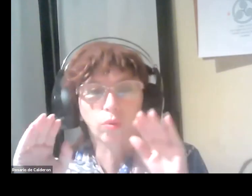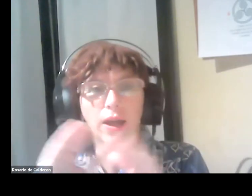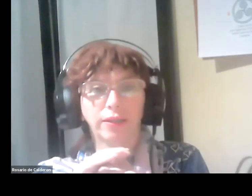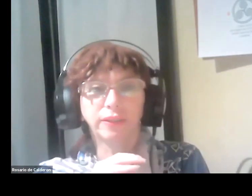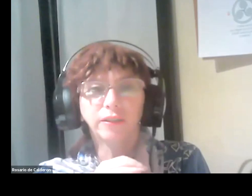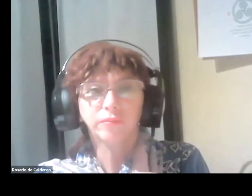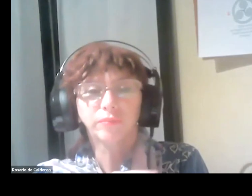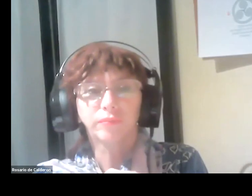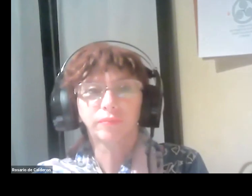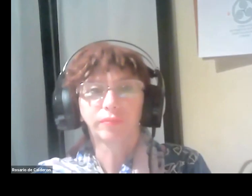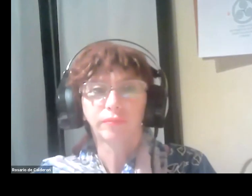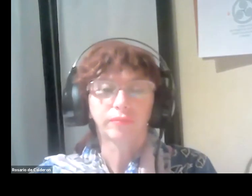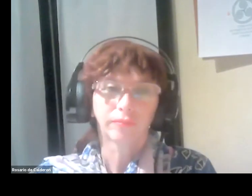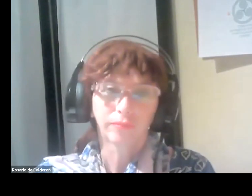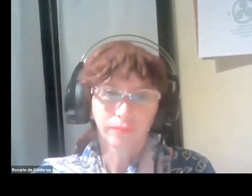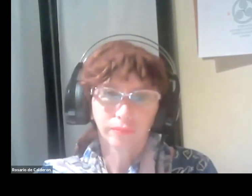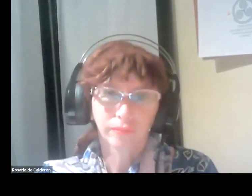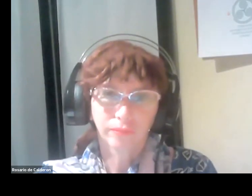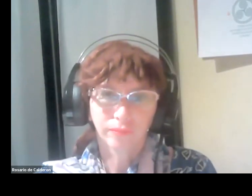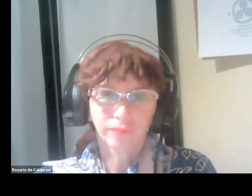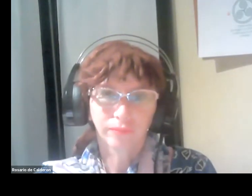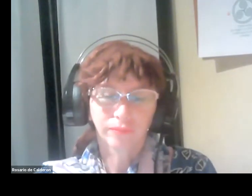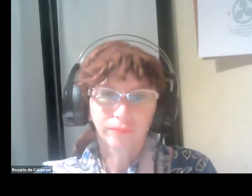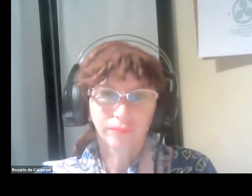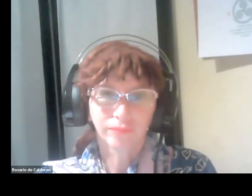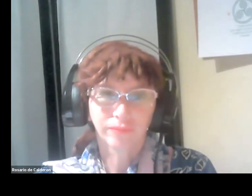interactuar sirve libre